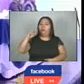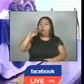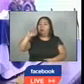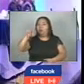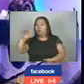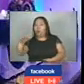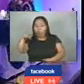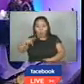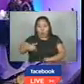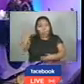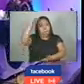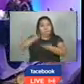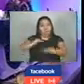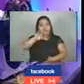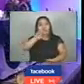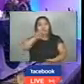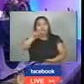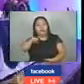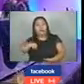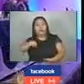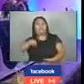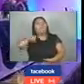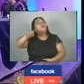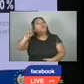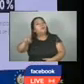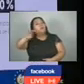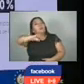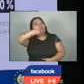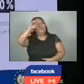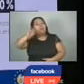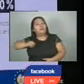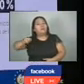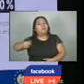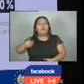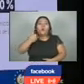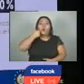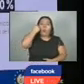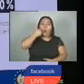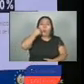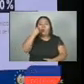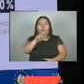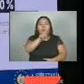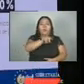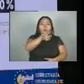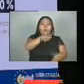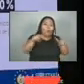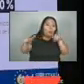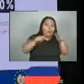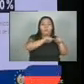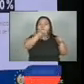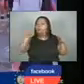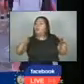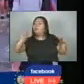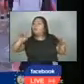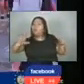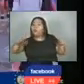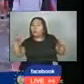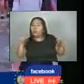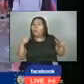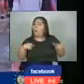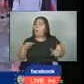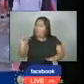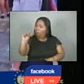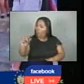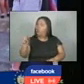un 0.9% en 2021 y mostró que los adolescentes entre 13 y 15 años han disminuido en gran